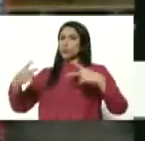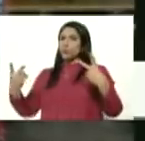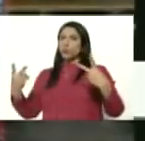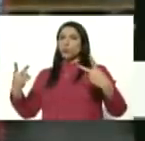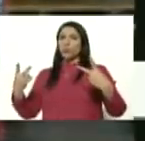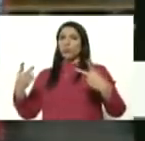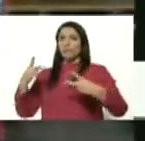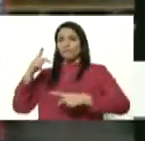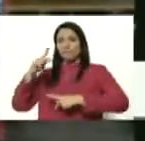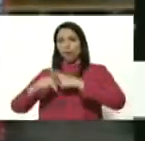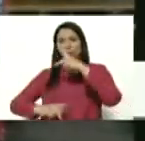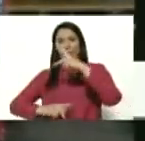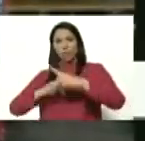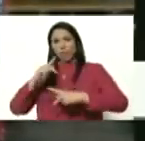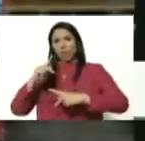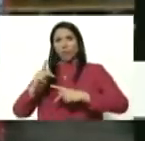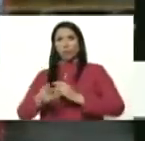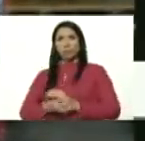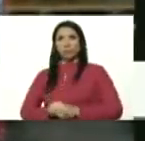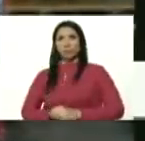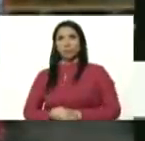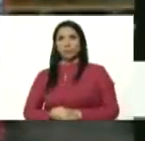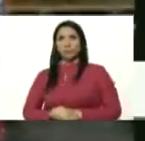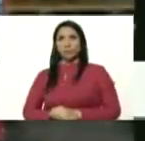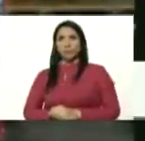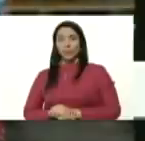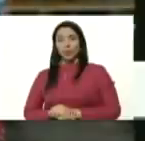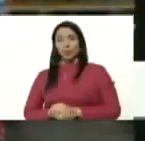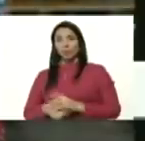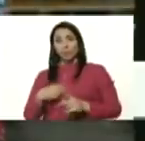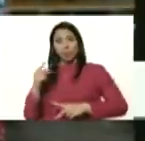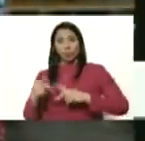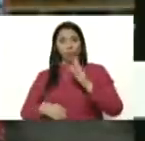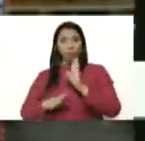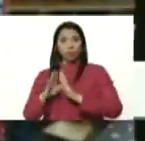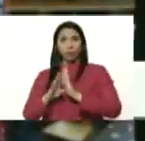el proceso, en los procesos productivos, presidente,